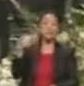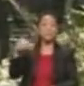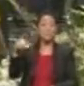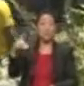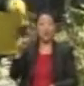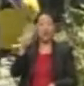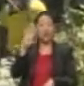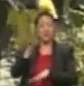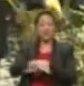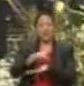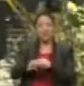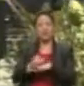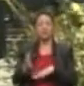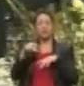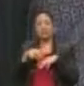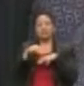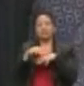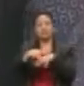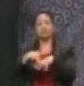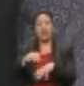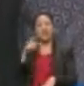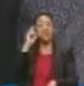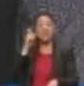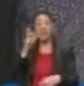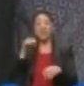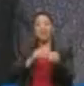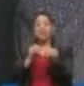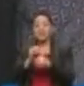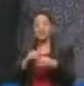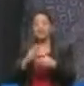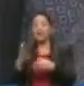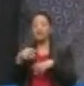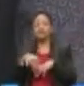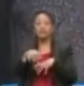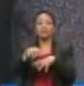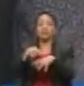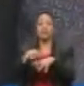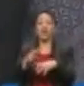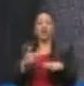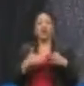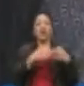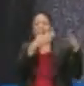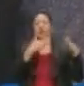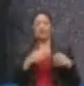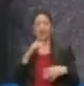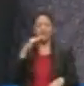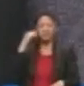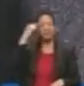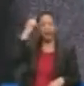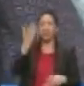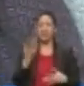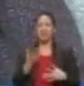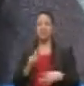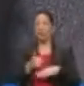a las 4:30 de la tarde fuera de la fiscalía. A movilizarse el 8 de marzo, pero en contra del correísmo, en contra de la prepotencia,